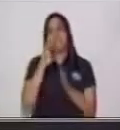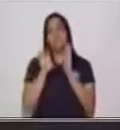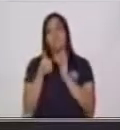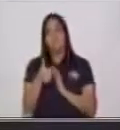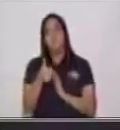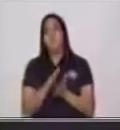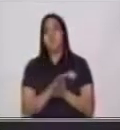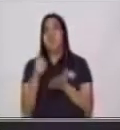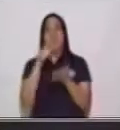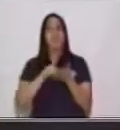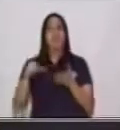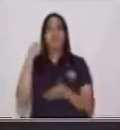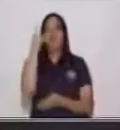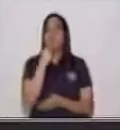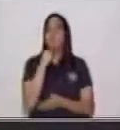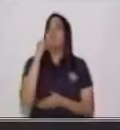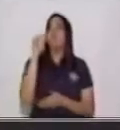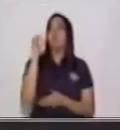con B, muy bien.